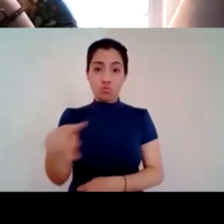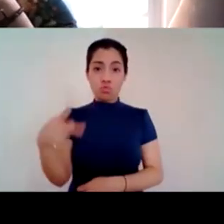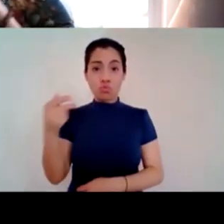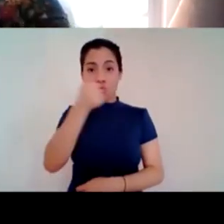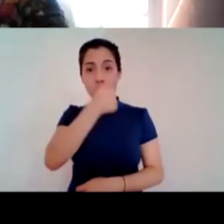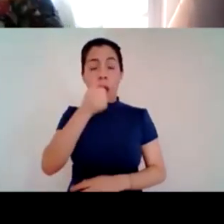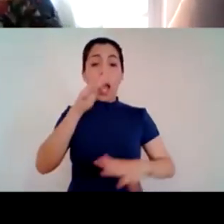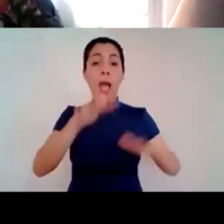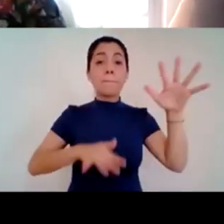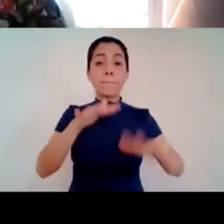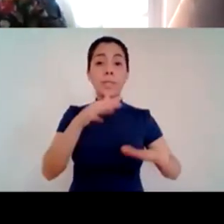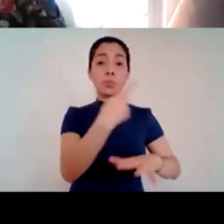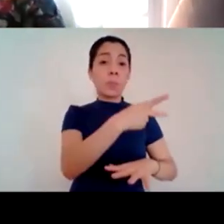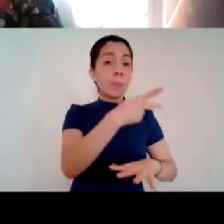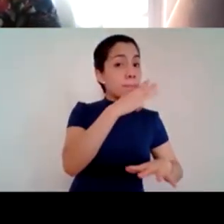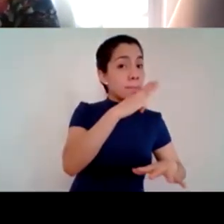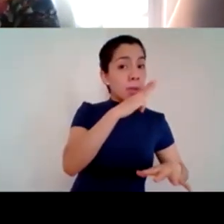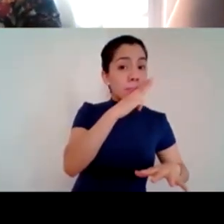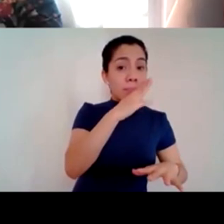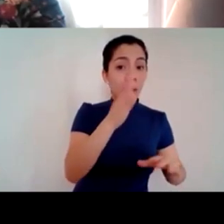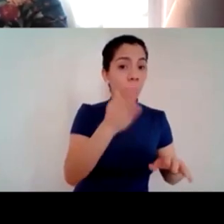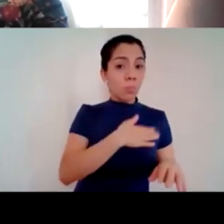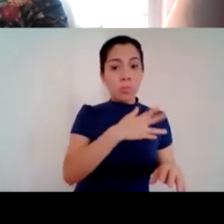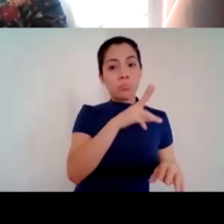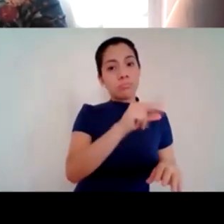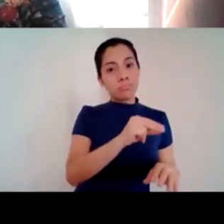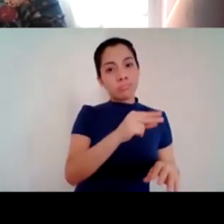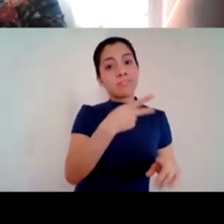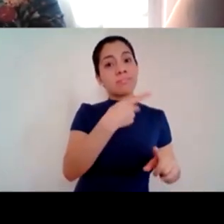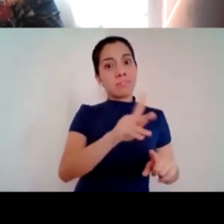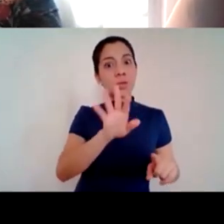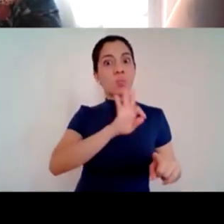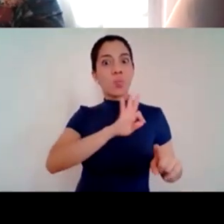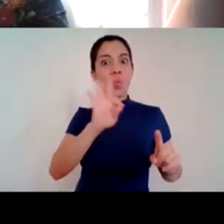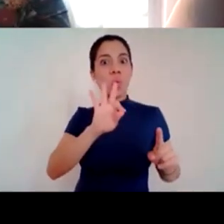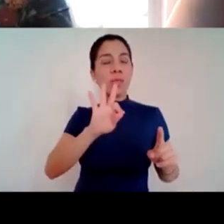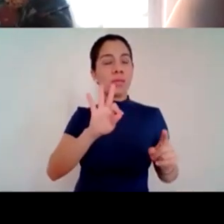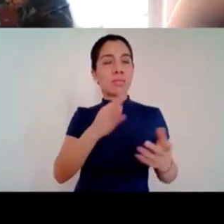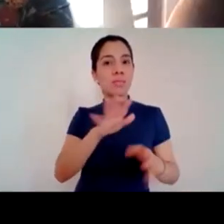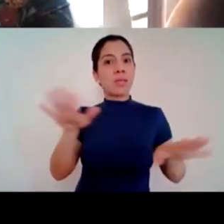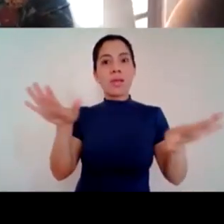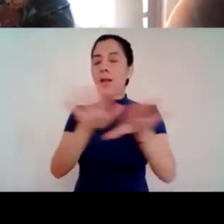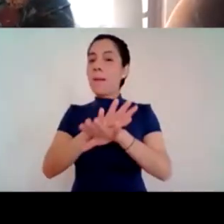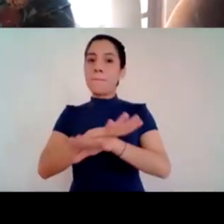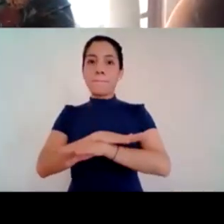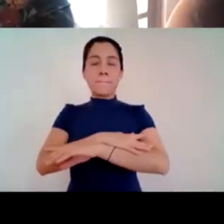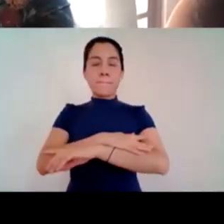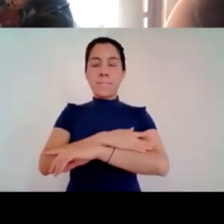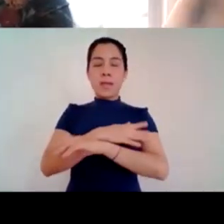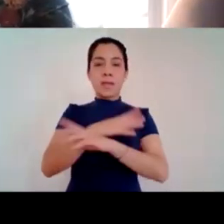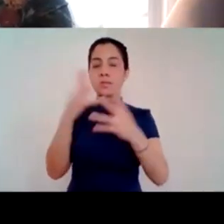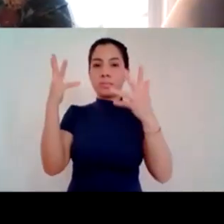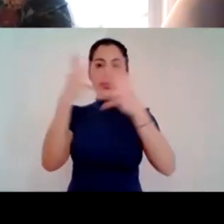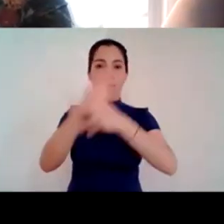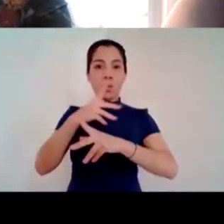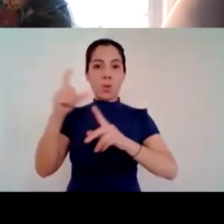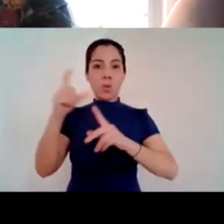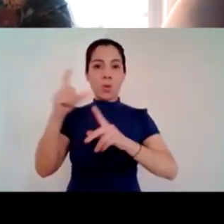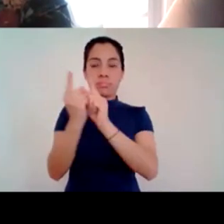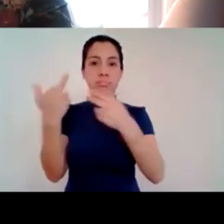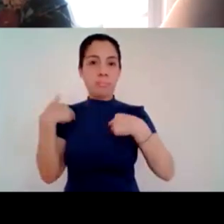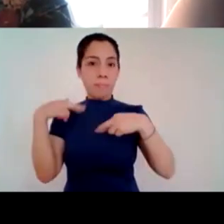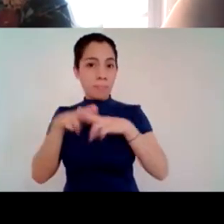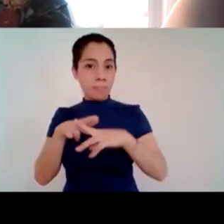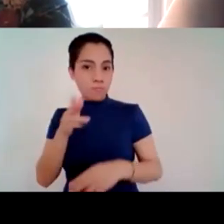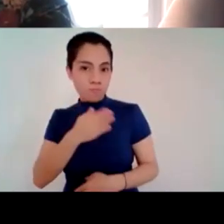papás pero tienen una inspiración en un maestro o en una maestra y les cambia la vida entonces por favor